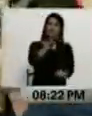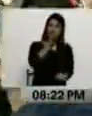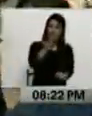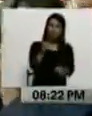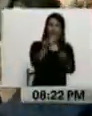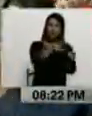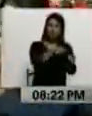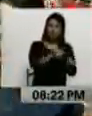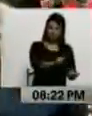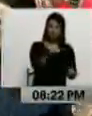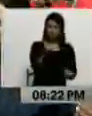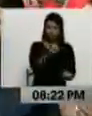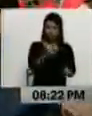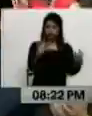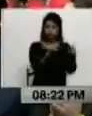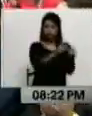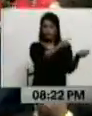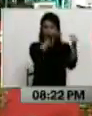y sus